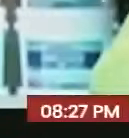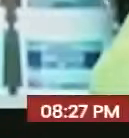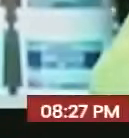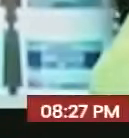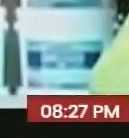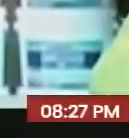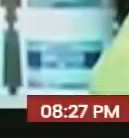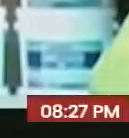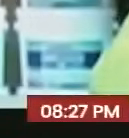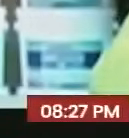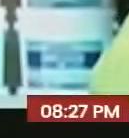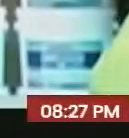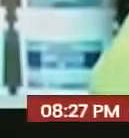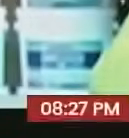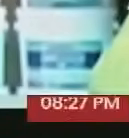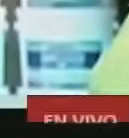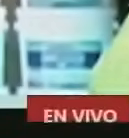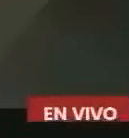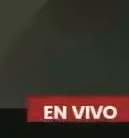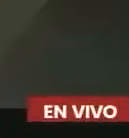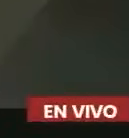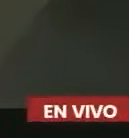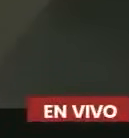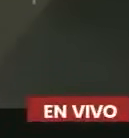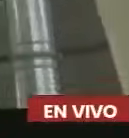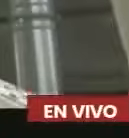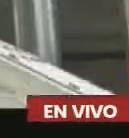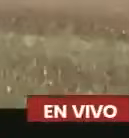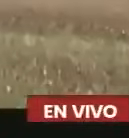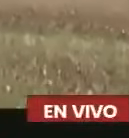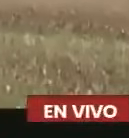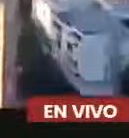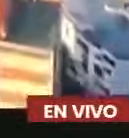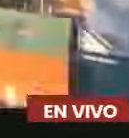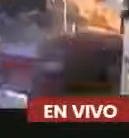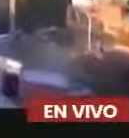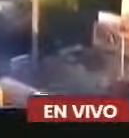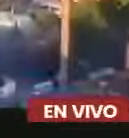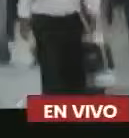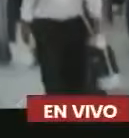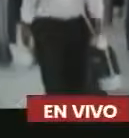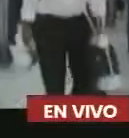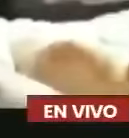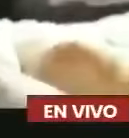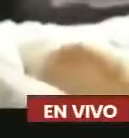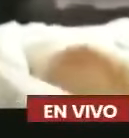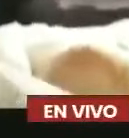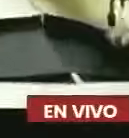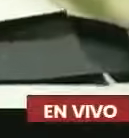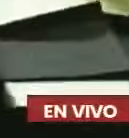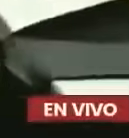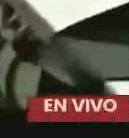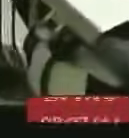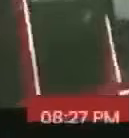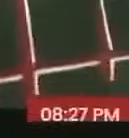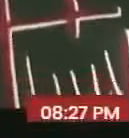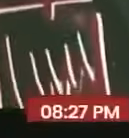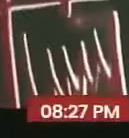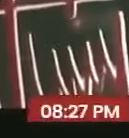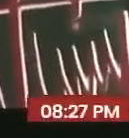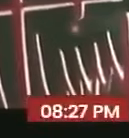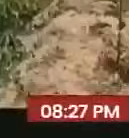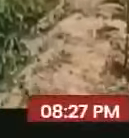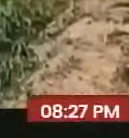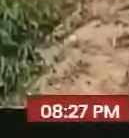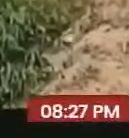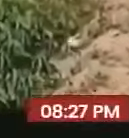consenso, la necesidad de construir una nueva economía diversificada y próspera a través del esfuerzo, del trabajo